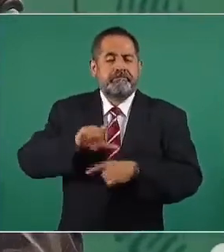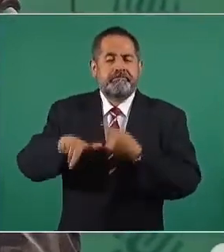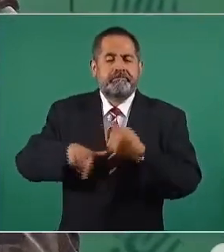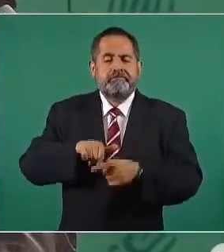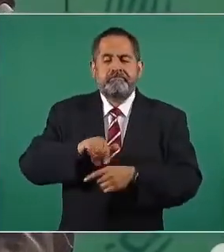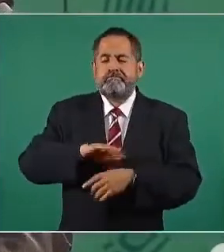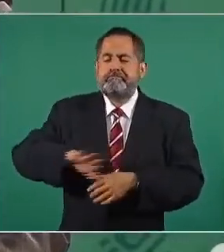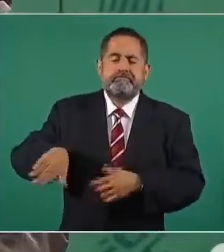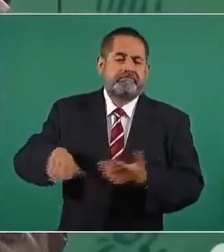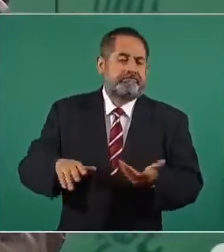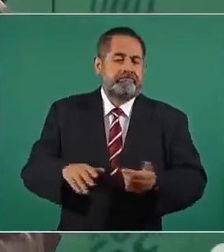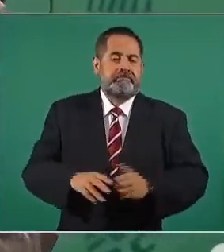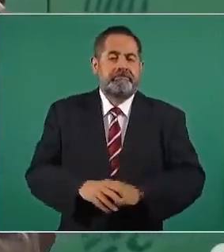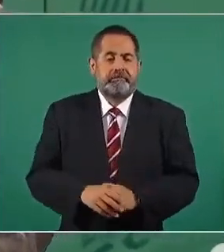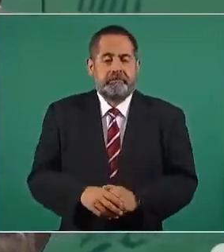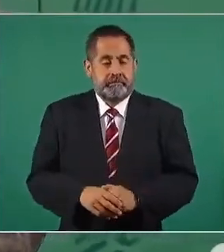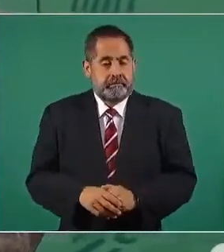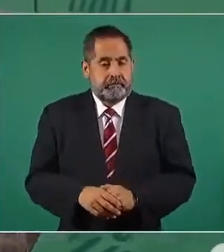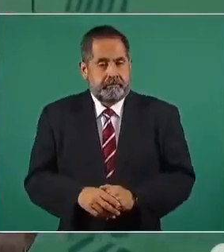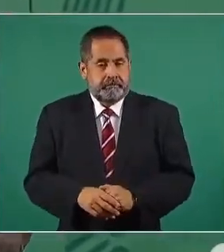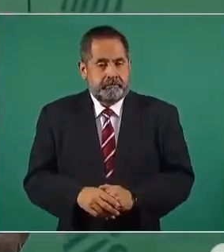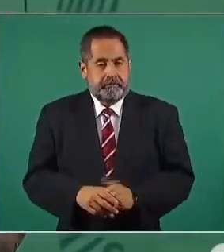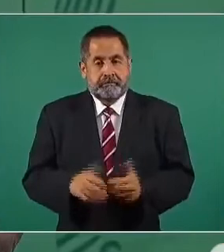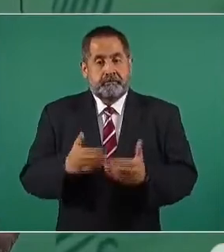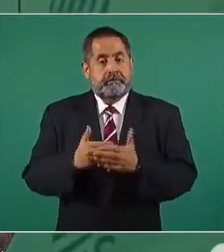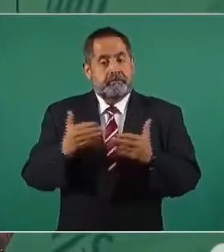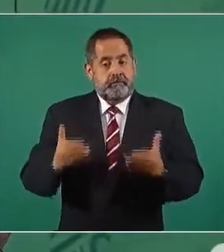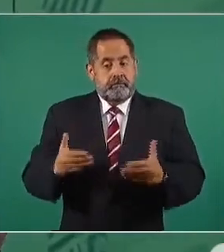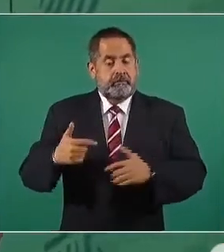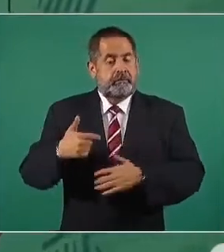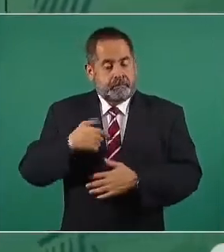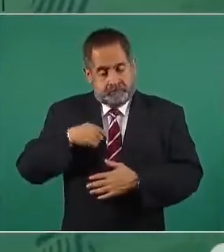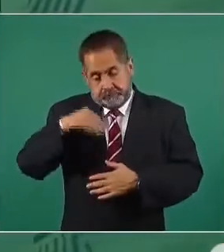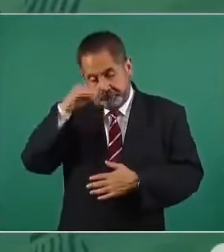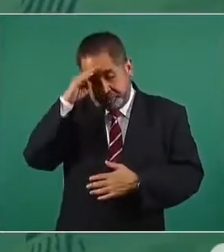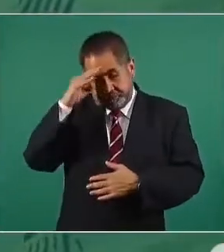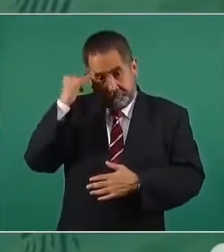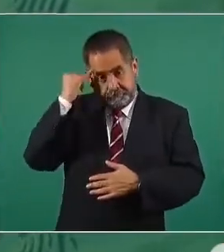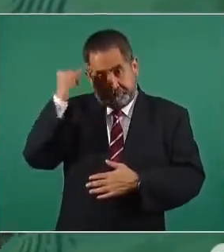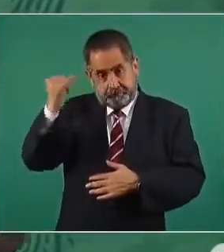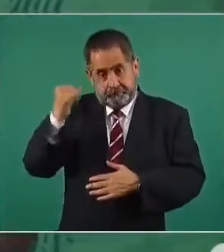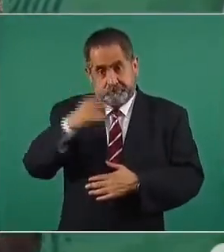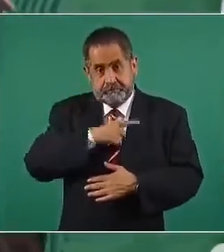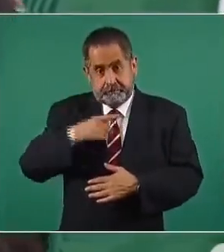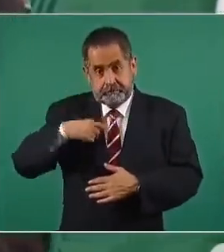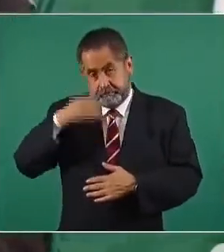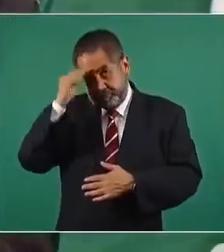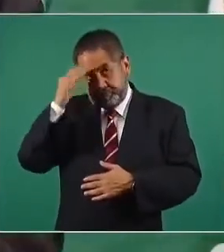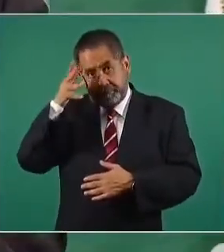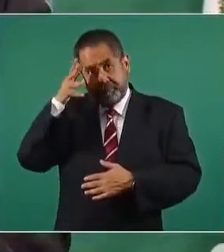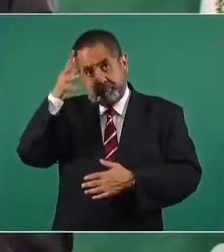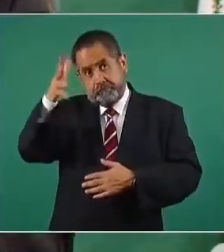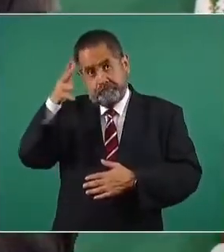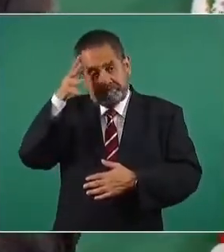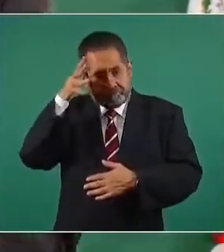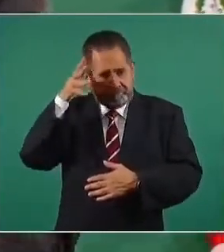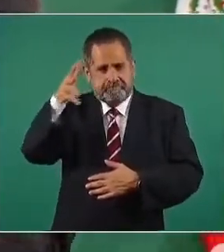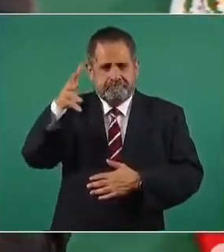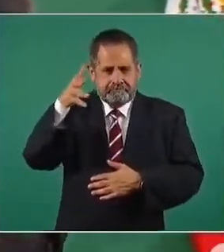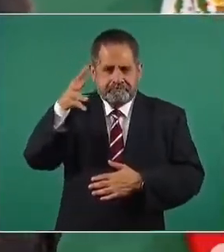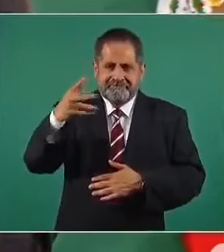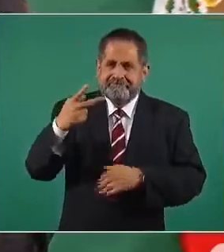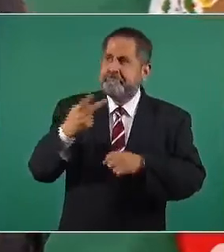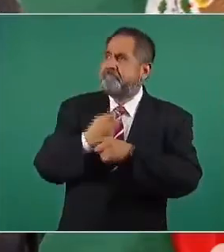carpetazo. Ahora, yo lo que estoy planteando es que hay que ver hacia adelante y